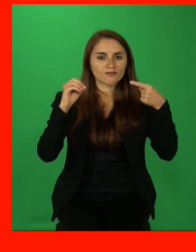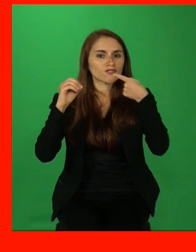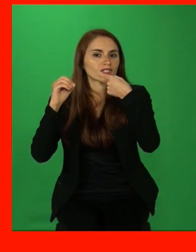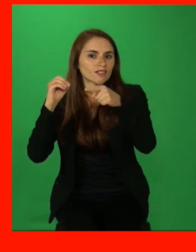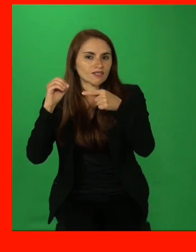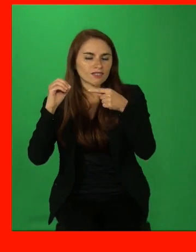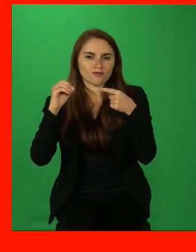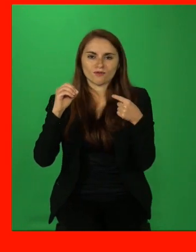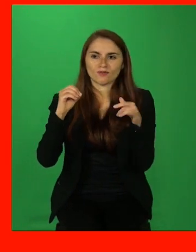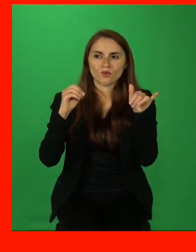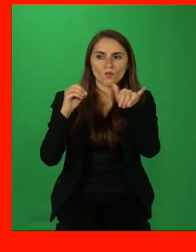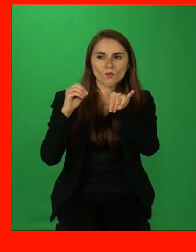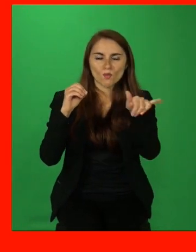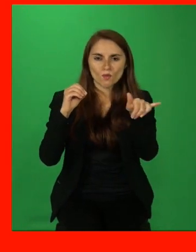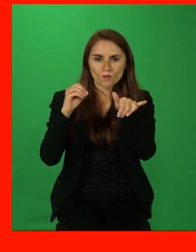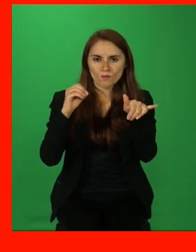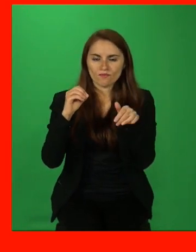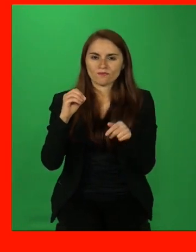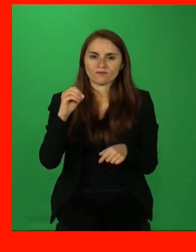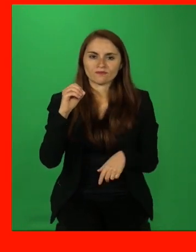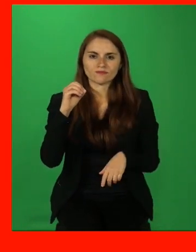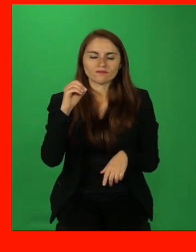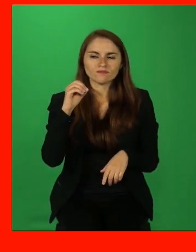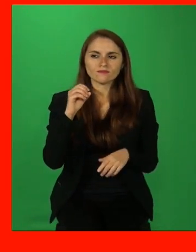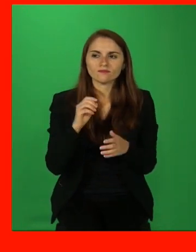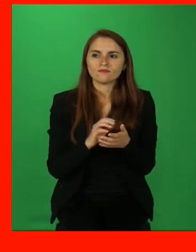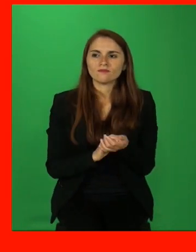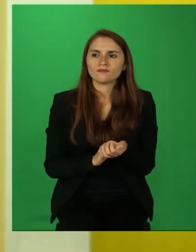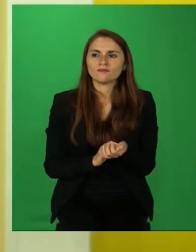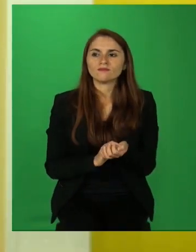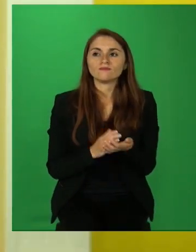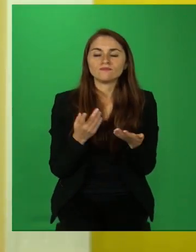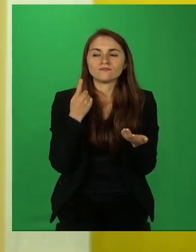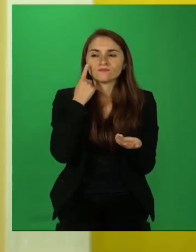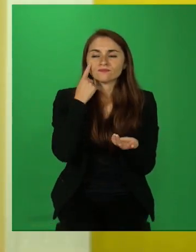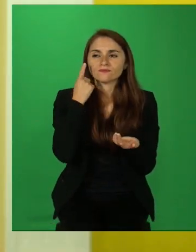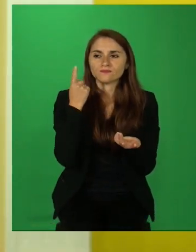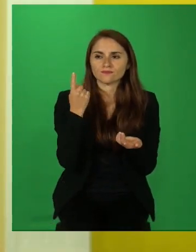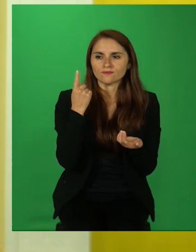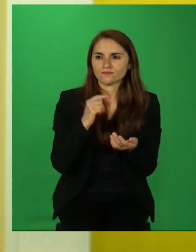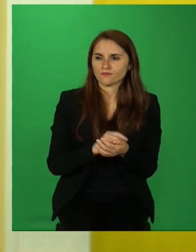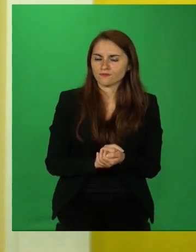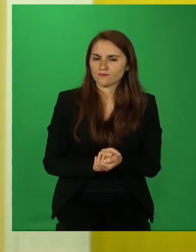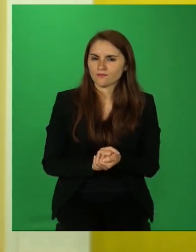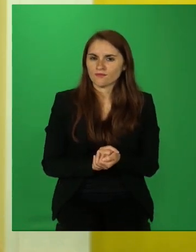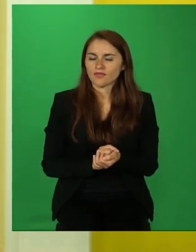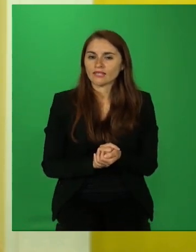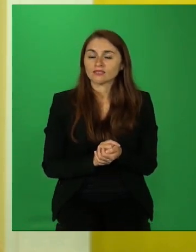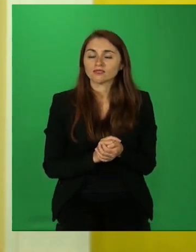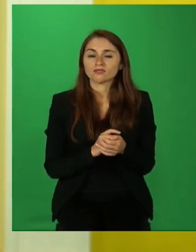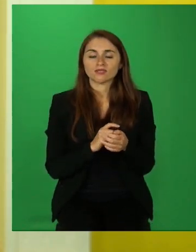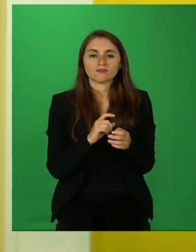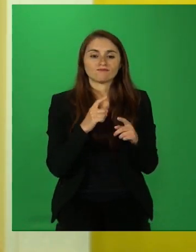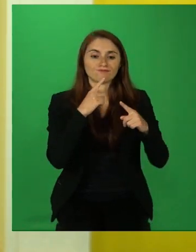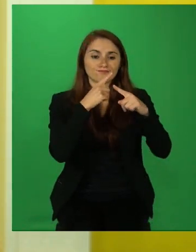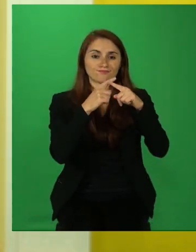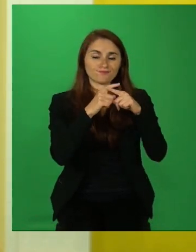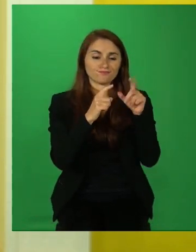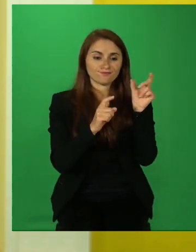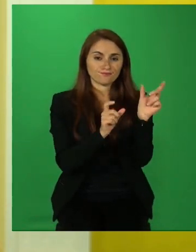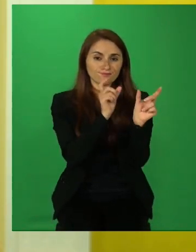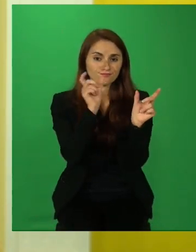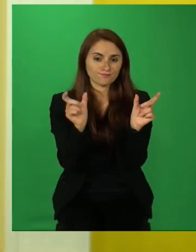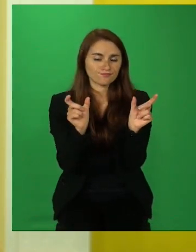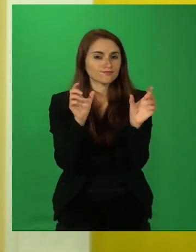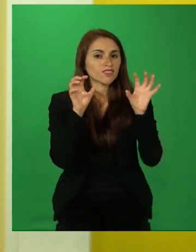multiplicamos números con igual signo fíjate bien entonces el factor menos 2 o